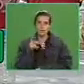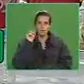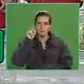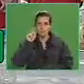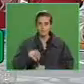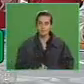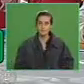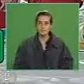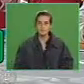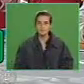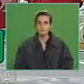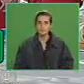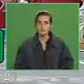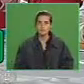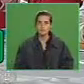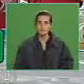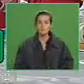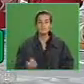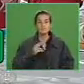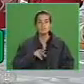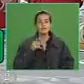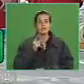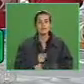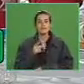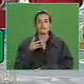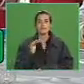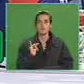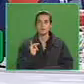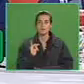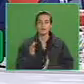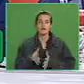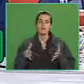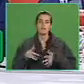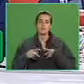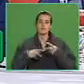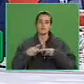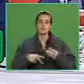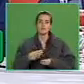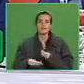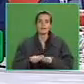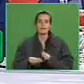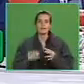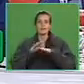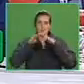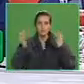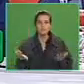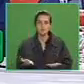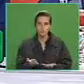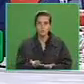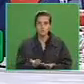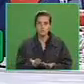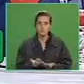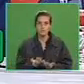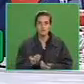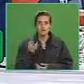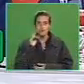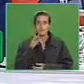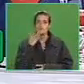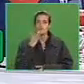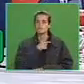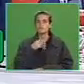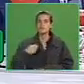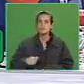formación. Entonces, nosotros tenemos que tener, miren, los grandes procesos que se han consolidado en el mundo, nada más veamos a